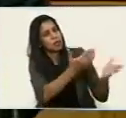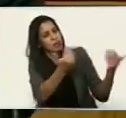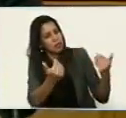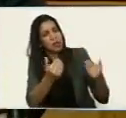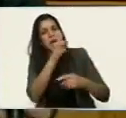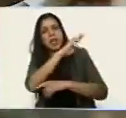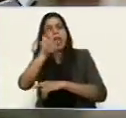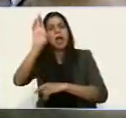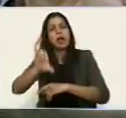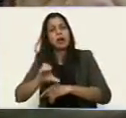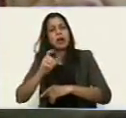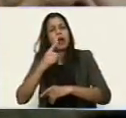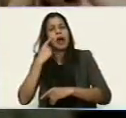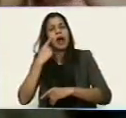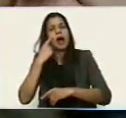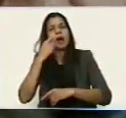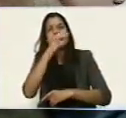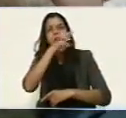los llevó